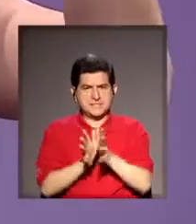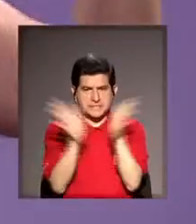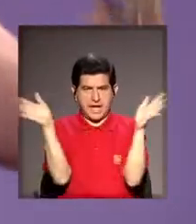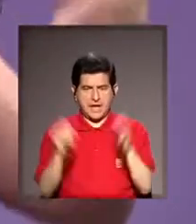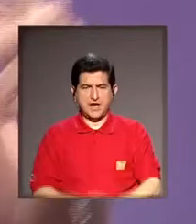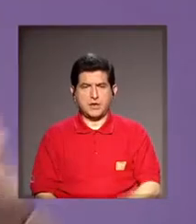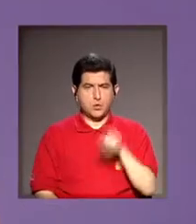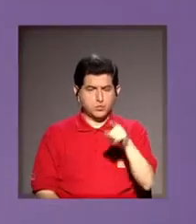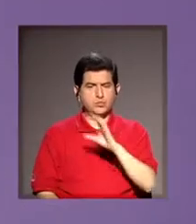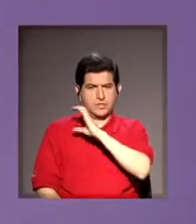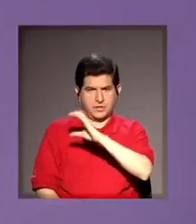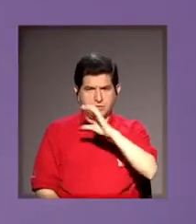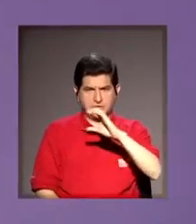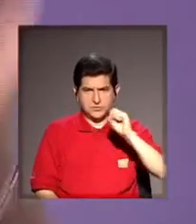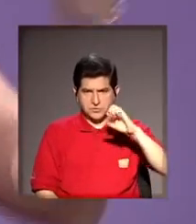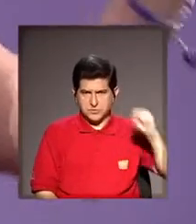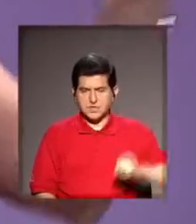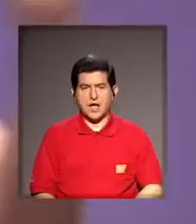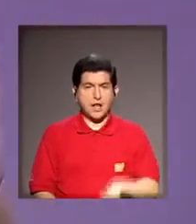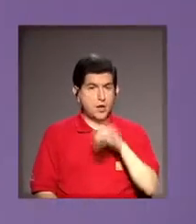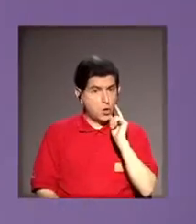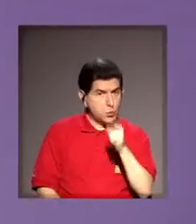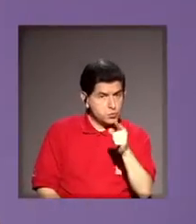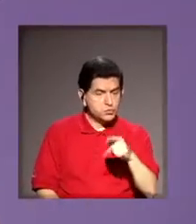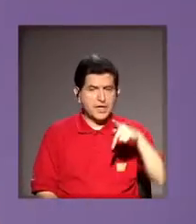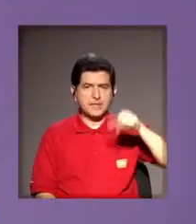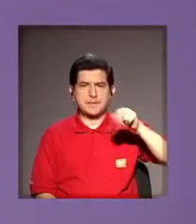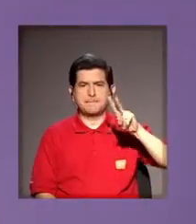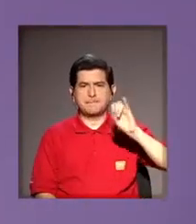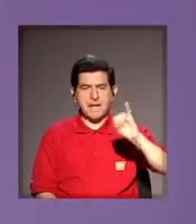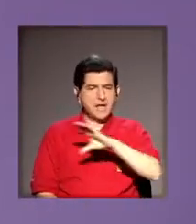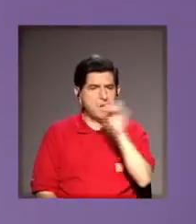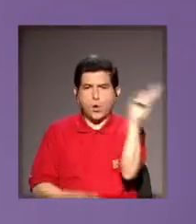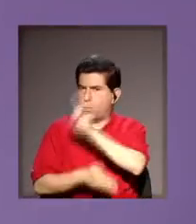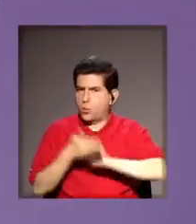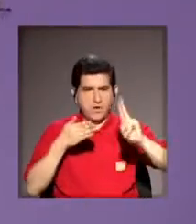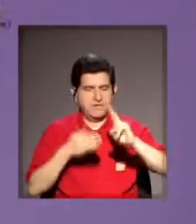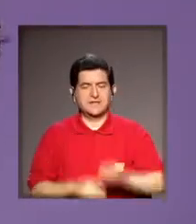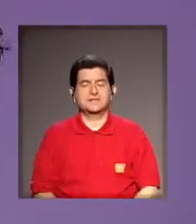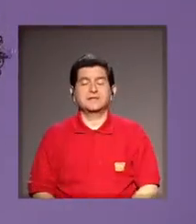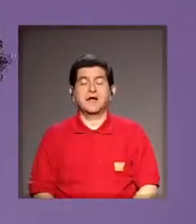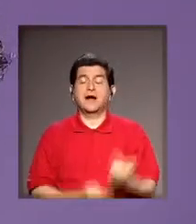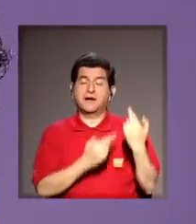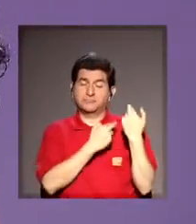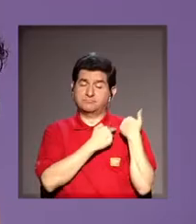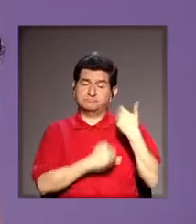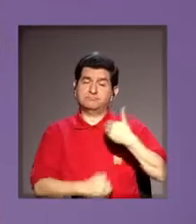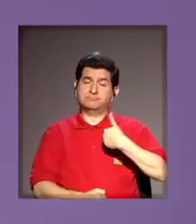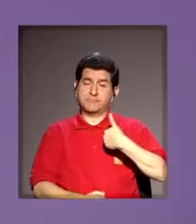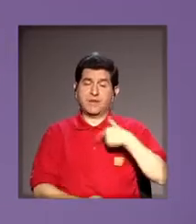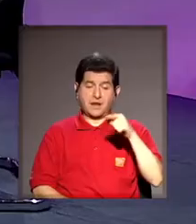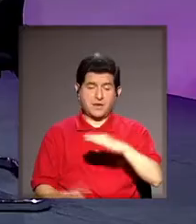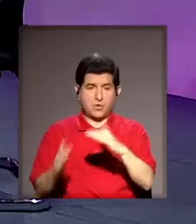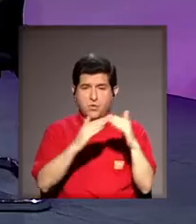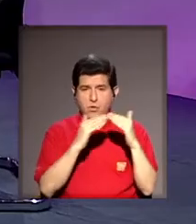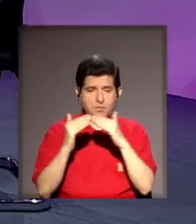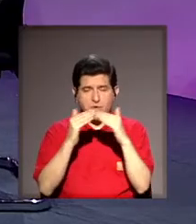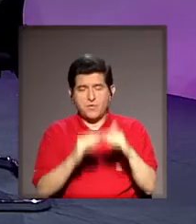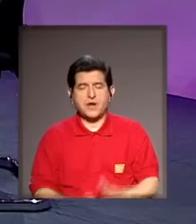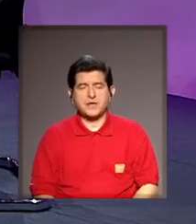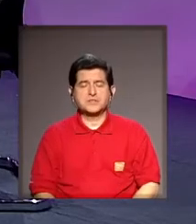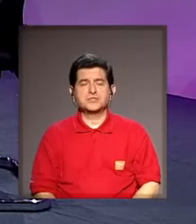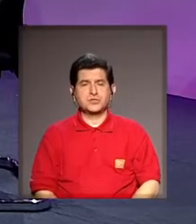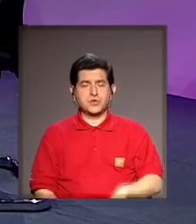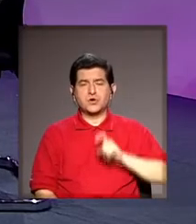usted como cada costarricense de seguro social usted como pan y usted como universidad tiene una responsabilidad con la población sexualmente diversa